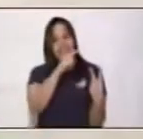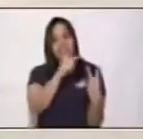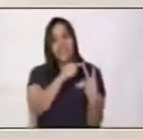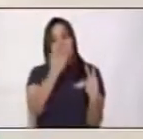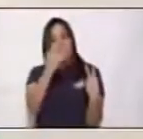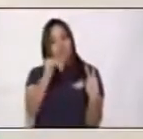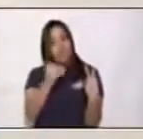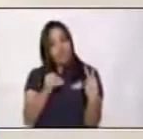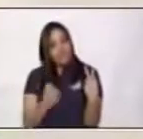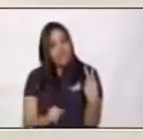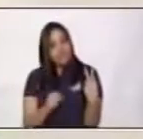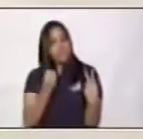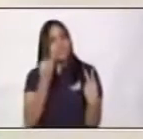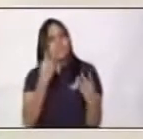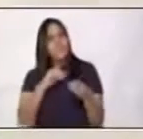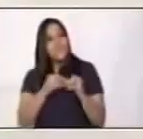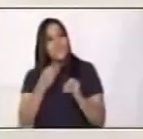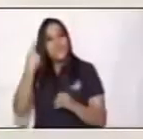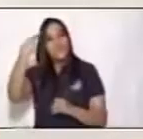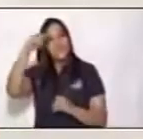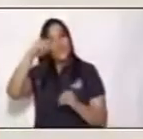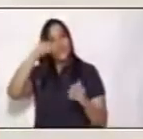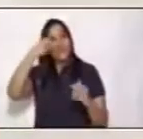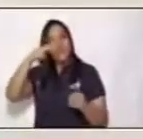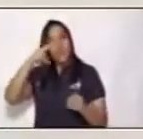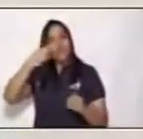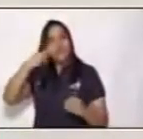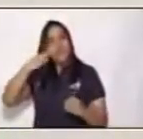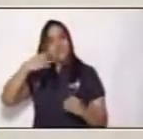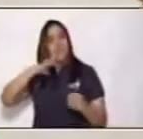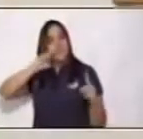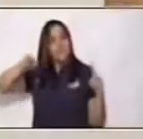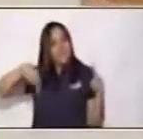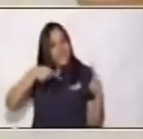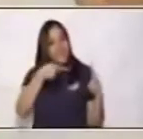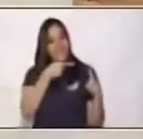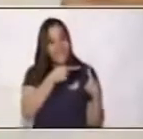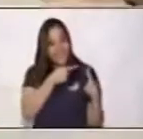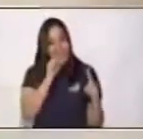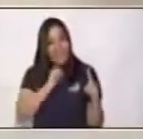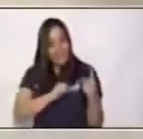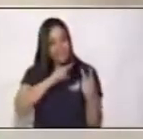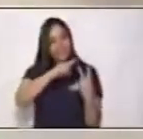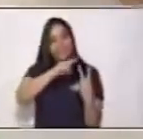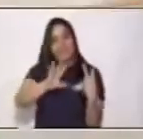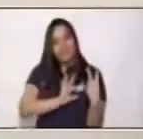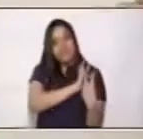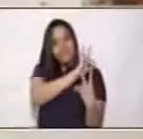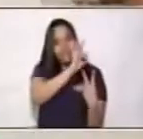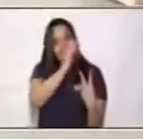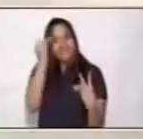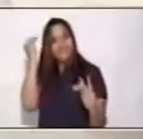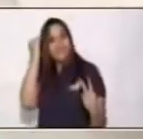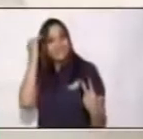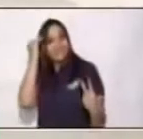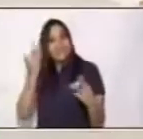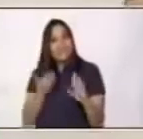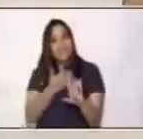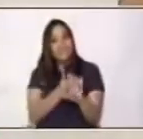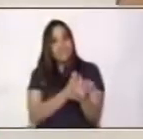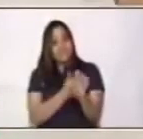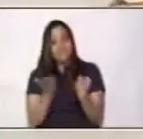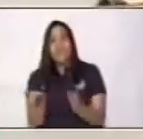secuencia sigue de los números exactos. Las raíces cúbicas exactas para poder determinar